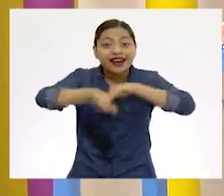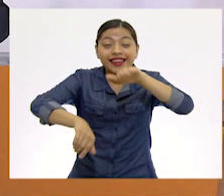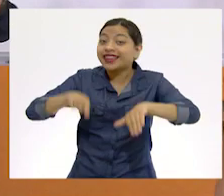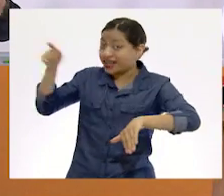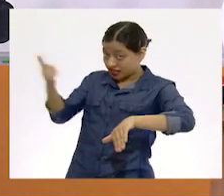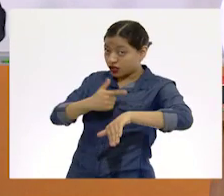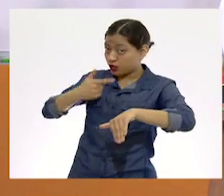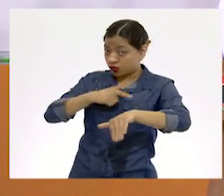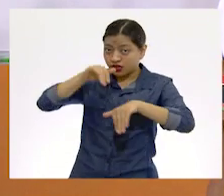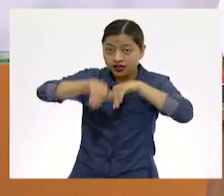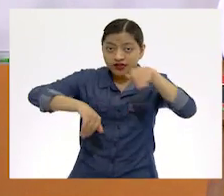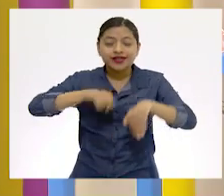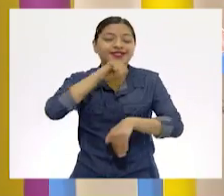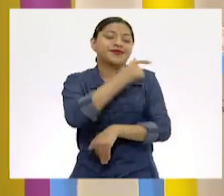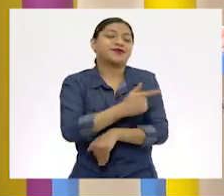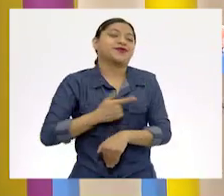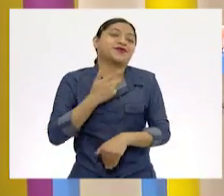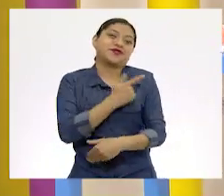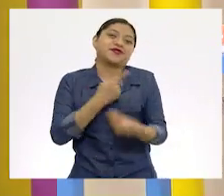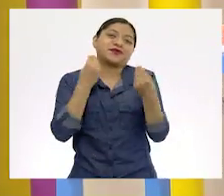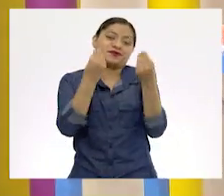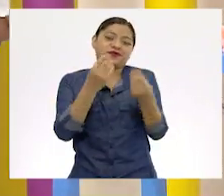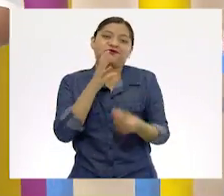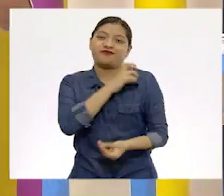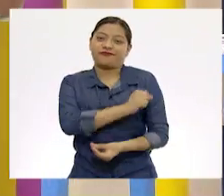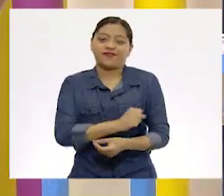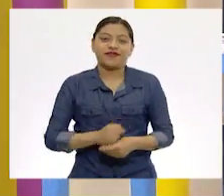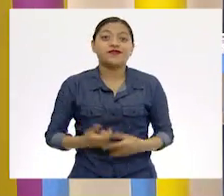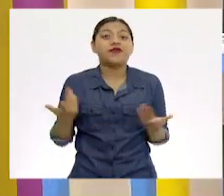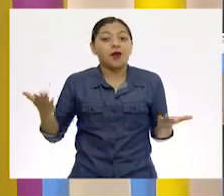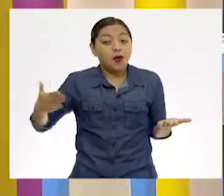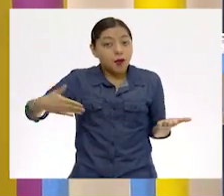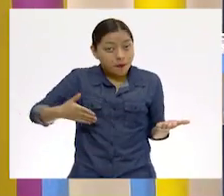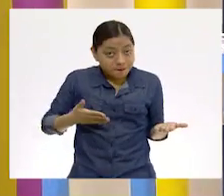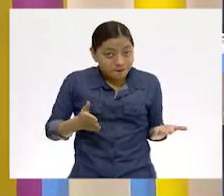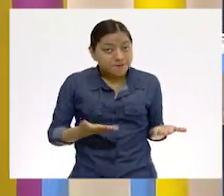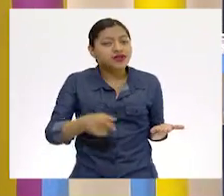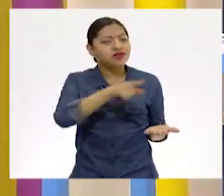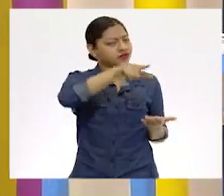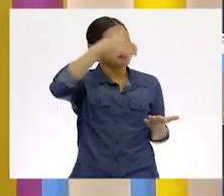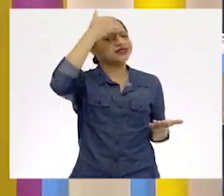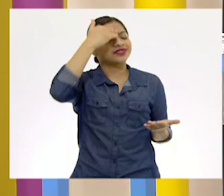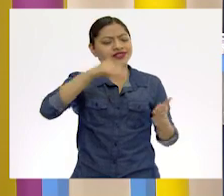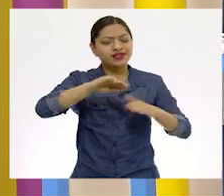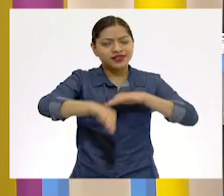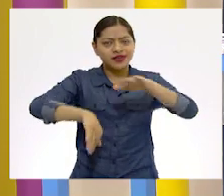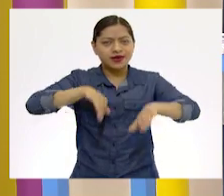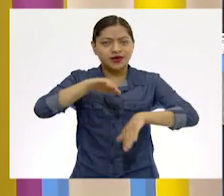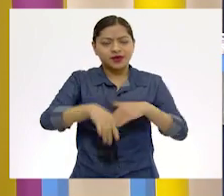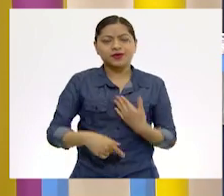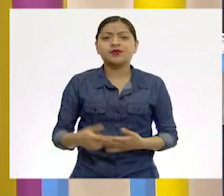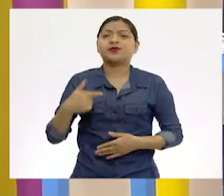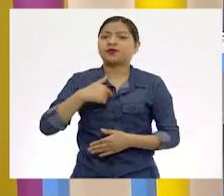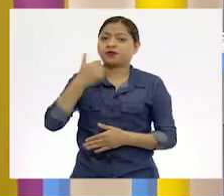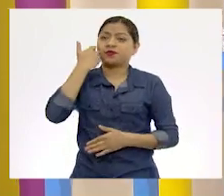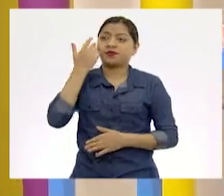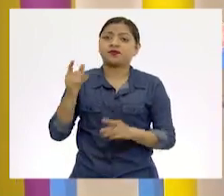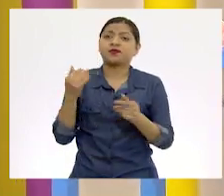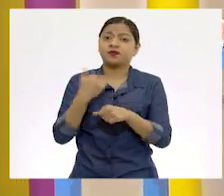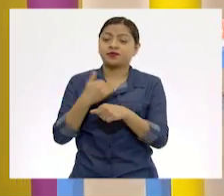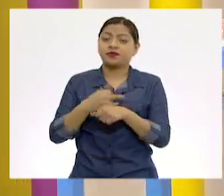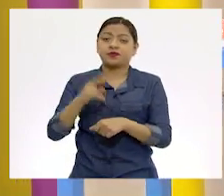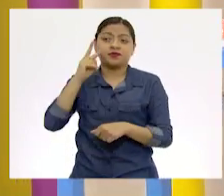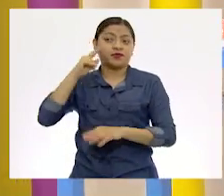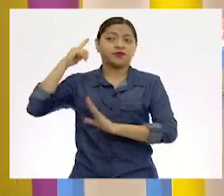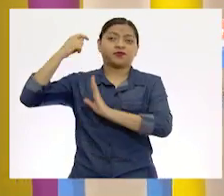Eric? Me encanta nadar. Bueno, los peces nadan, como ustedes saben. Te invito a ver, Eric, un pequeño video para